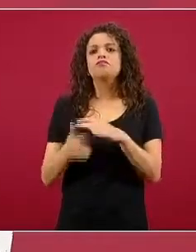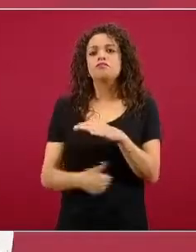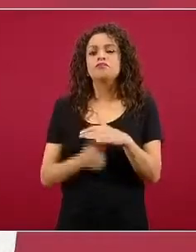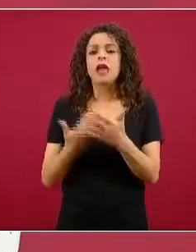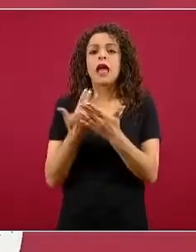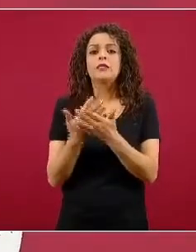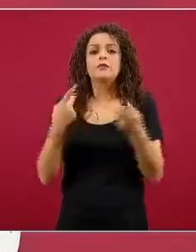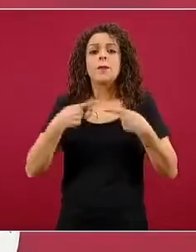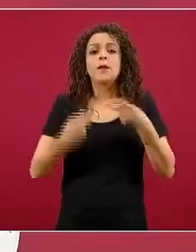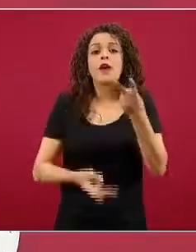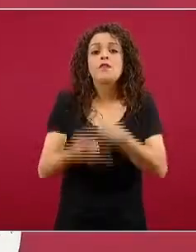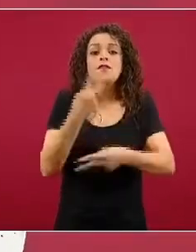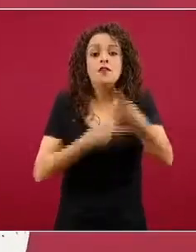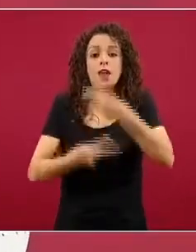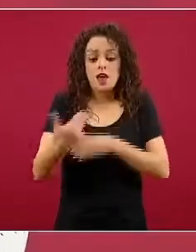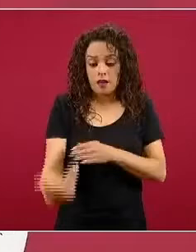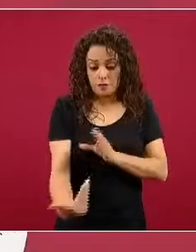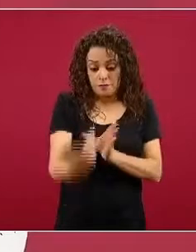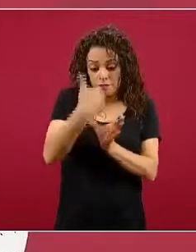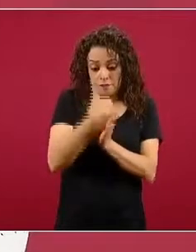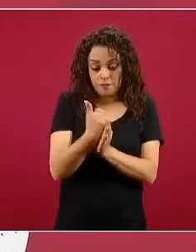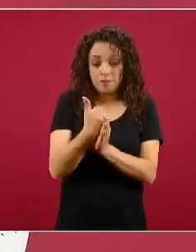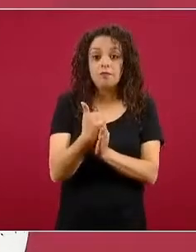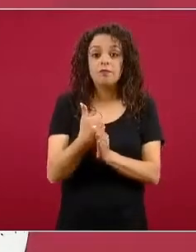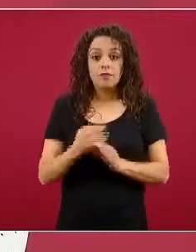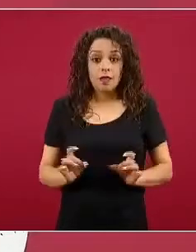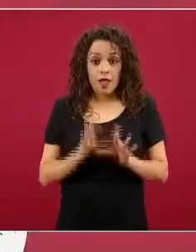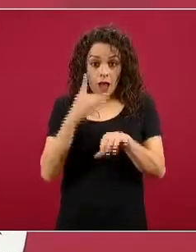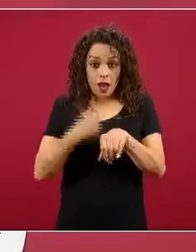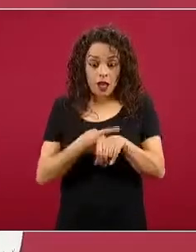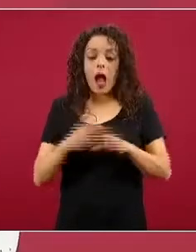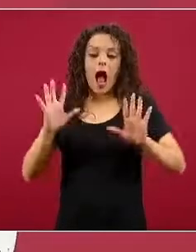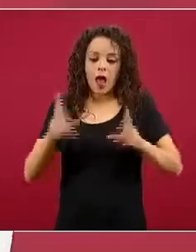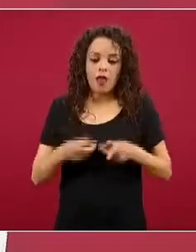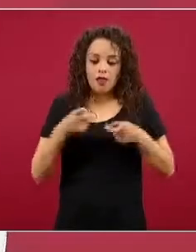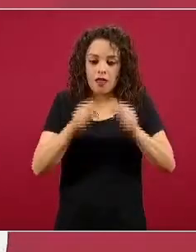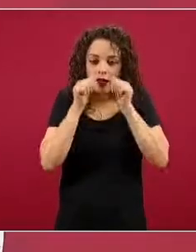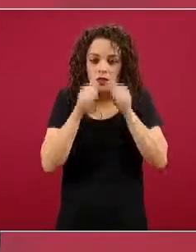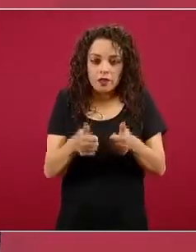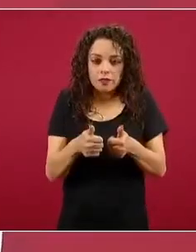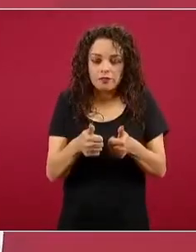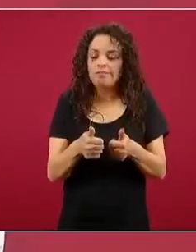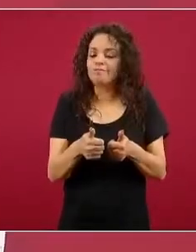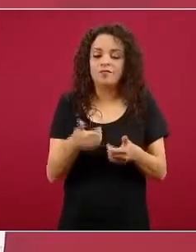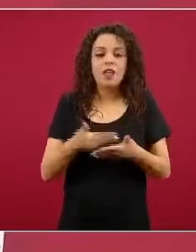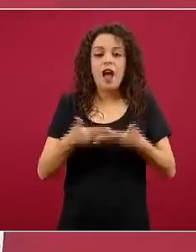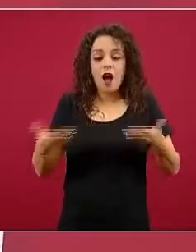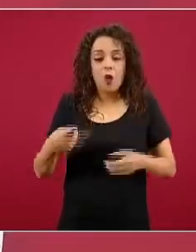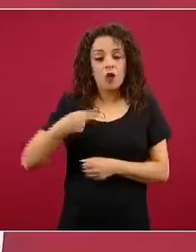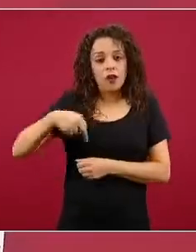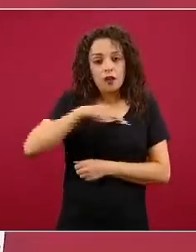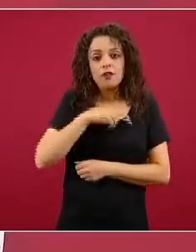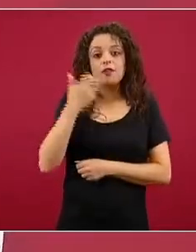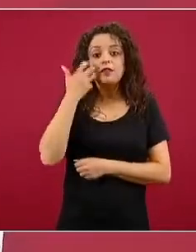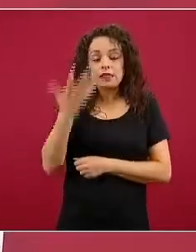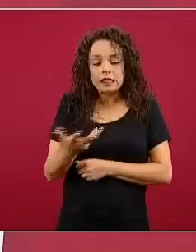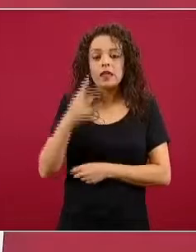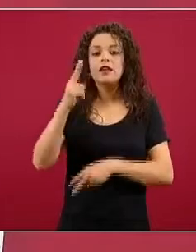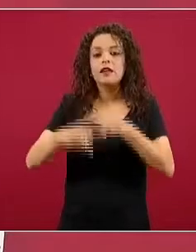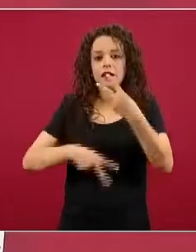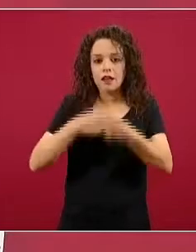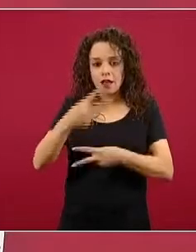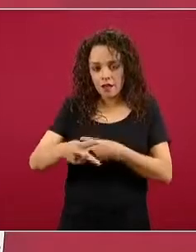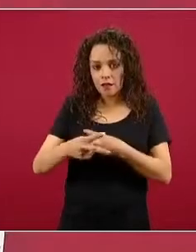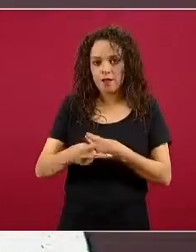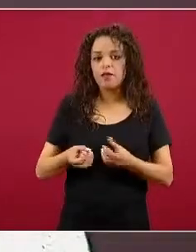es salir al campo, la salud pública y la epidemiología se hace